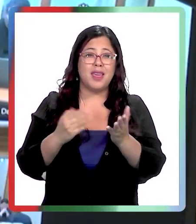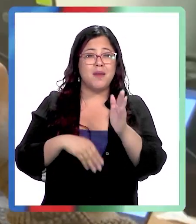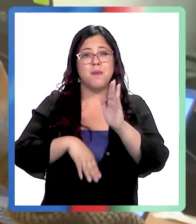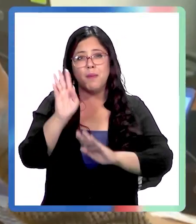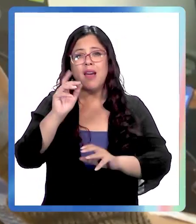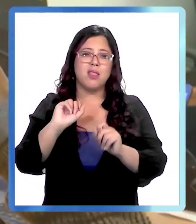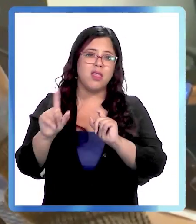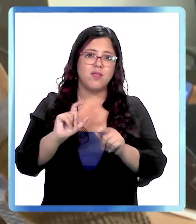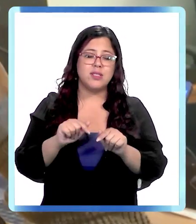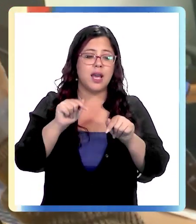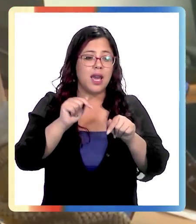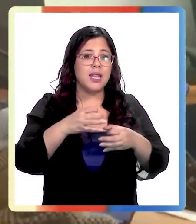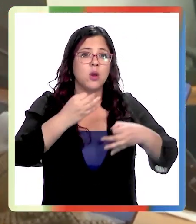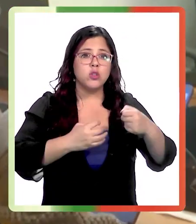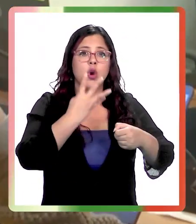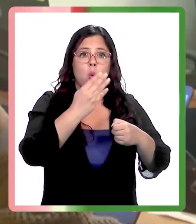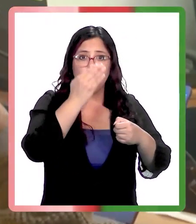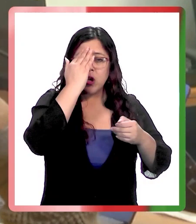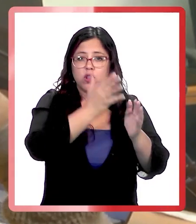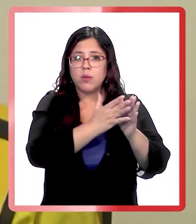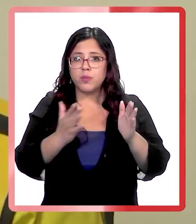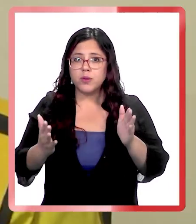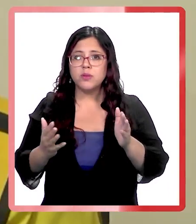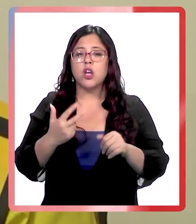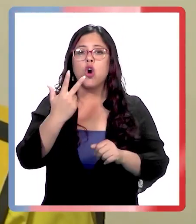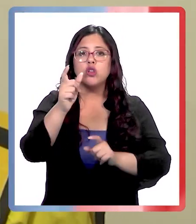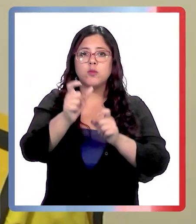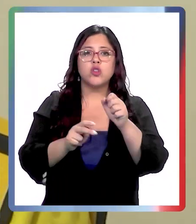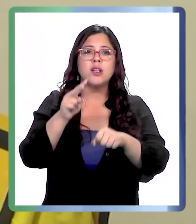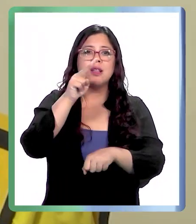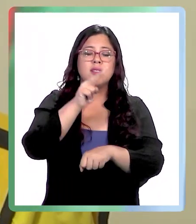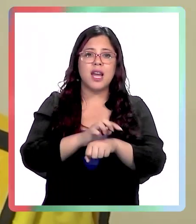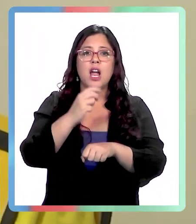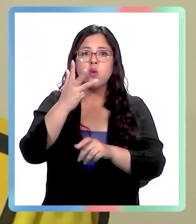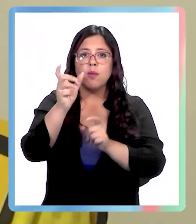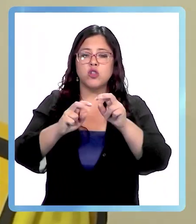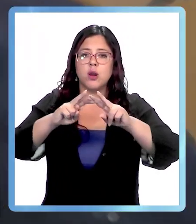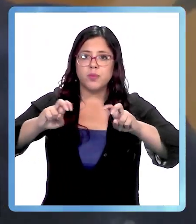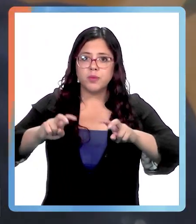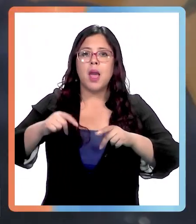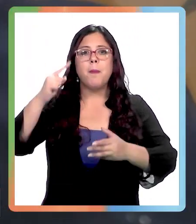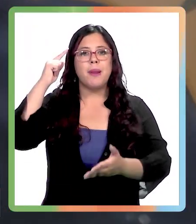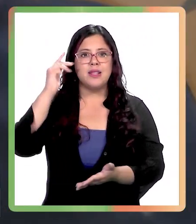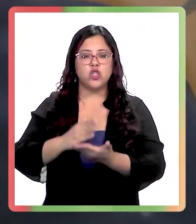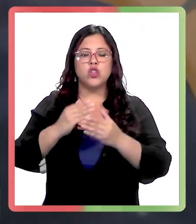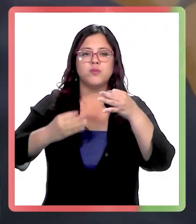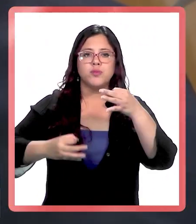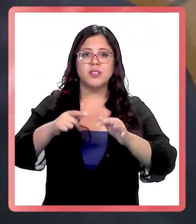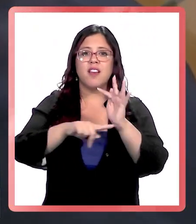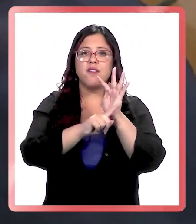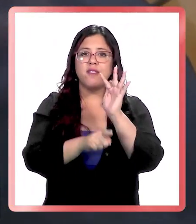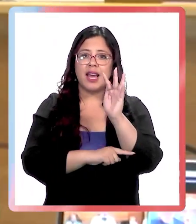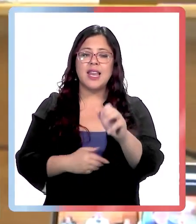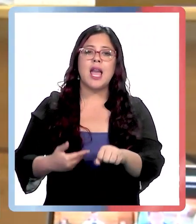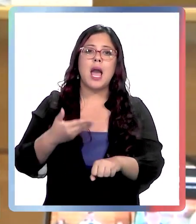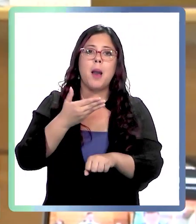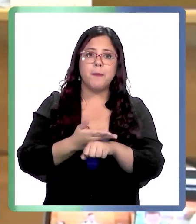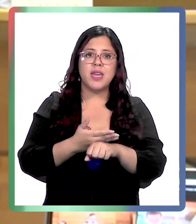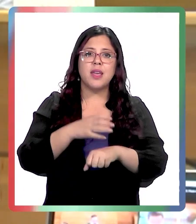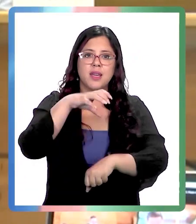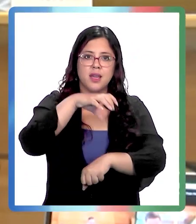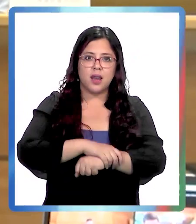durará 4 días, contará con 8 testigos y 9 peritos para que el tribunal arribe a un veredicto, ya que la Fiscalía pide presidio perpetuo simple.